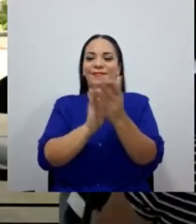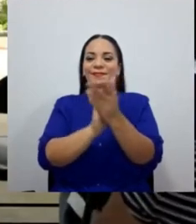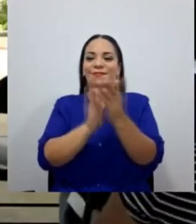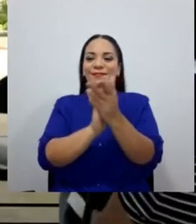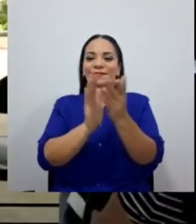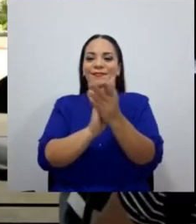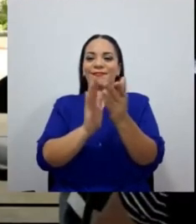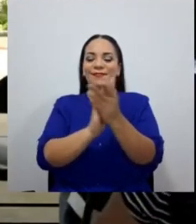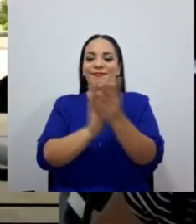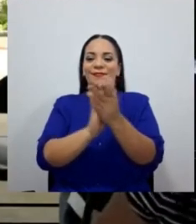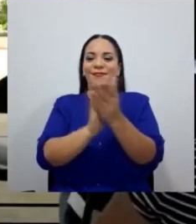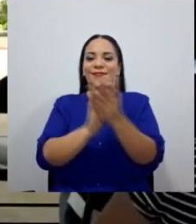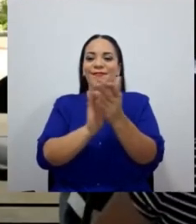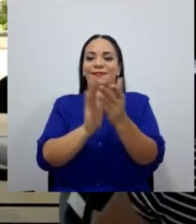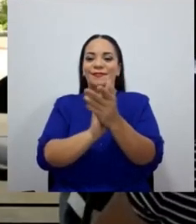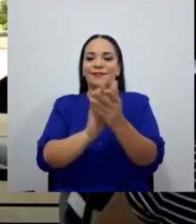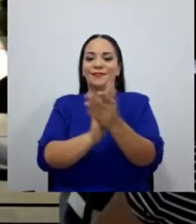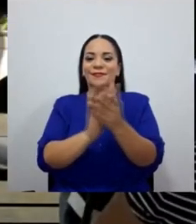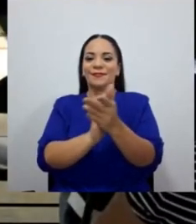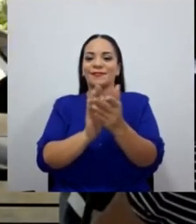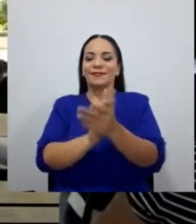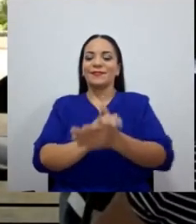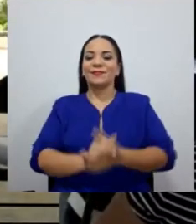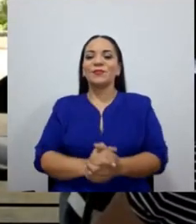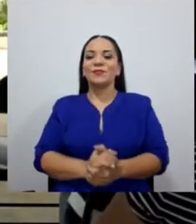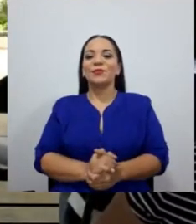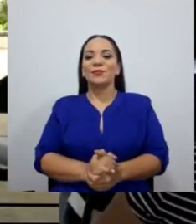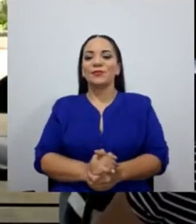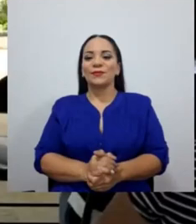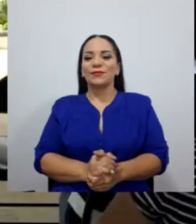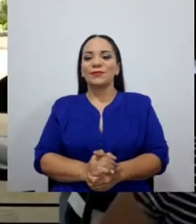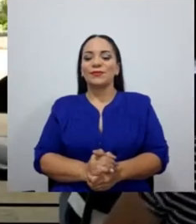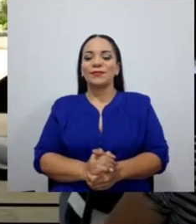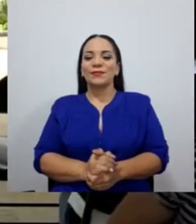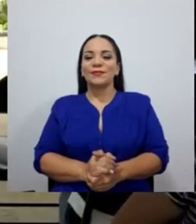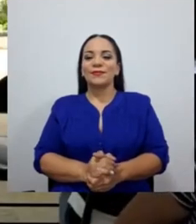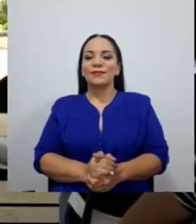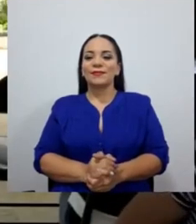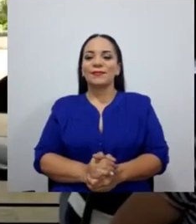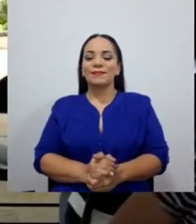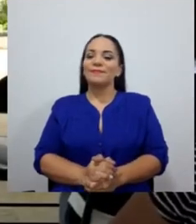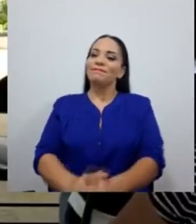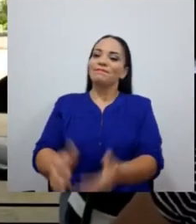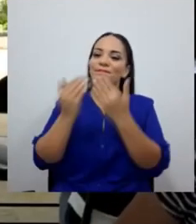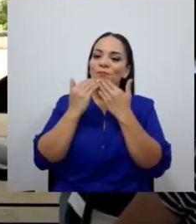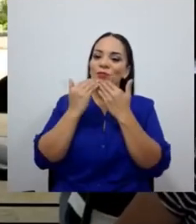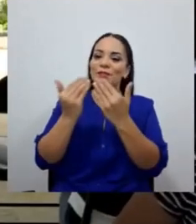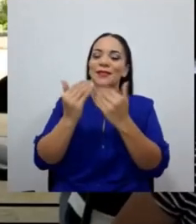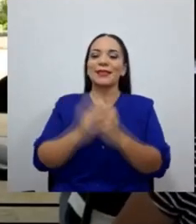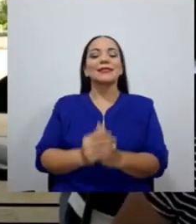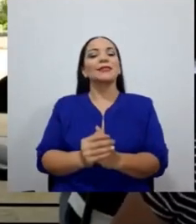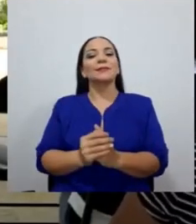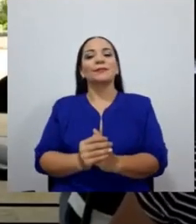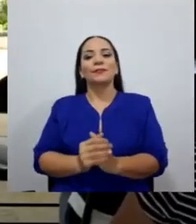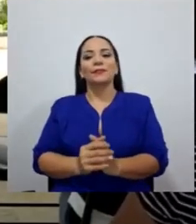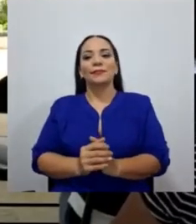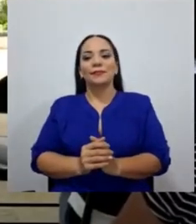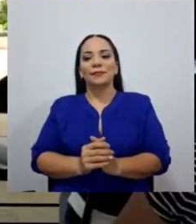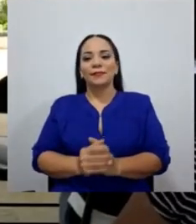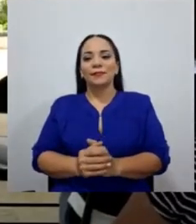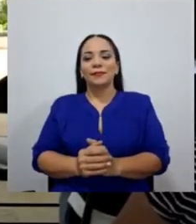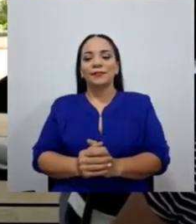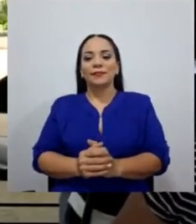9 de agosto, en el marco del Día Internacional de los Pueblos Indígenas celebrado en la Presidencia de la República, se realizó el acto formal de